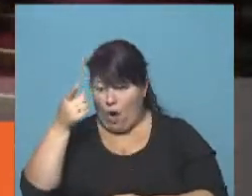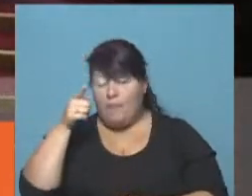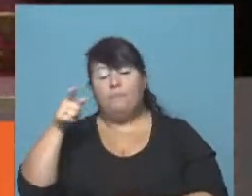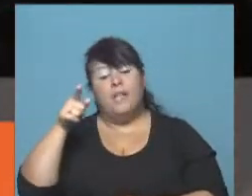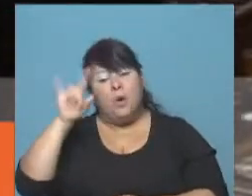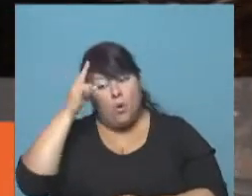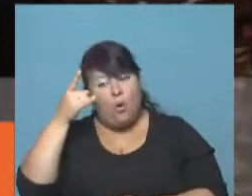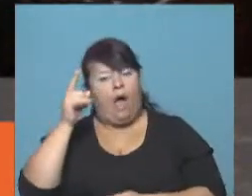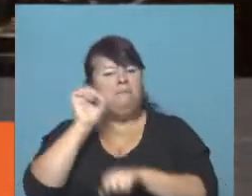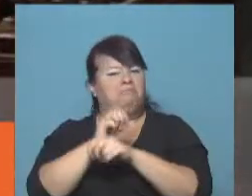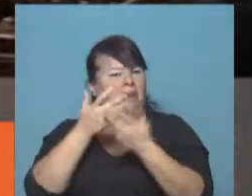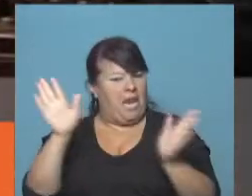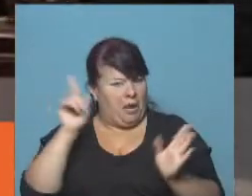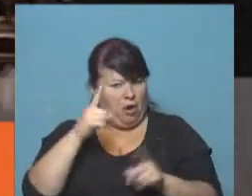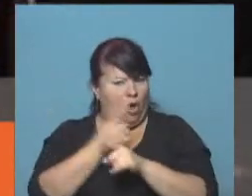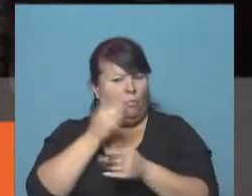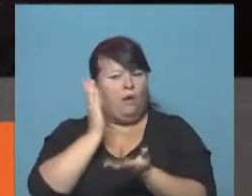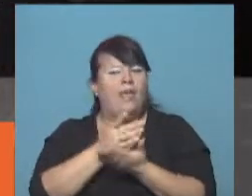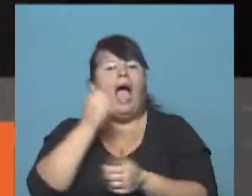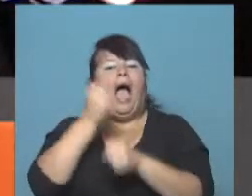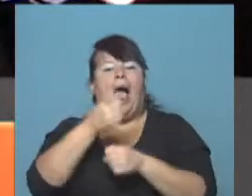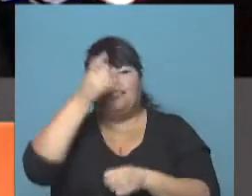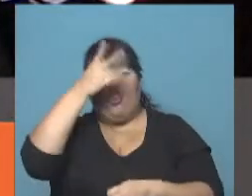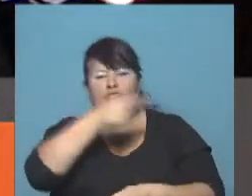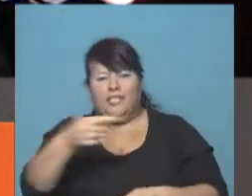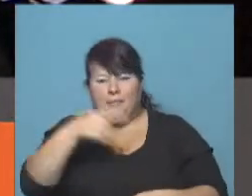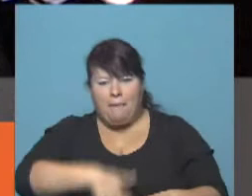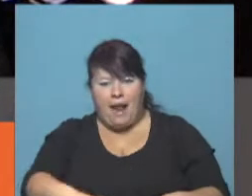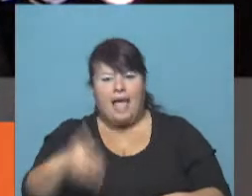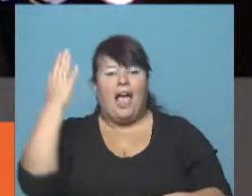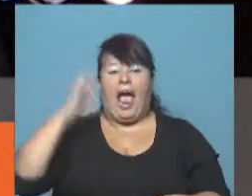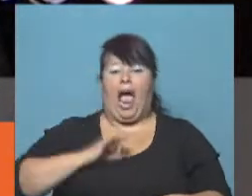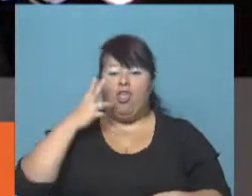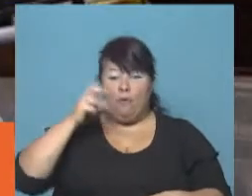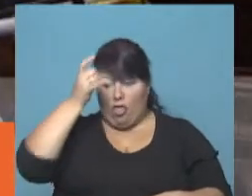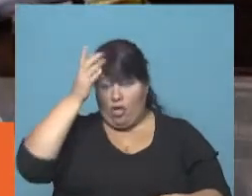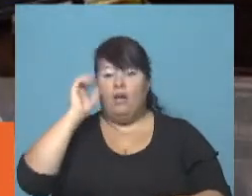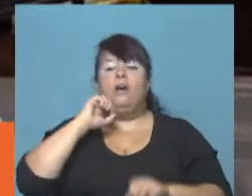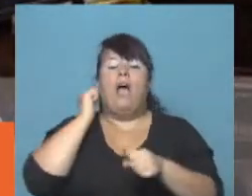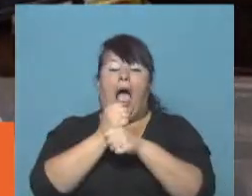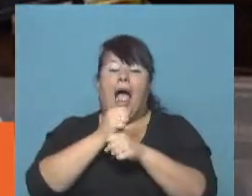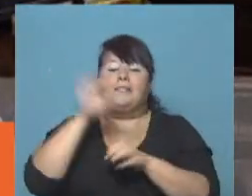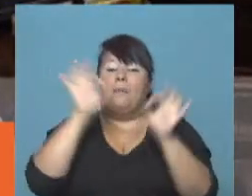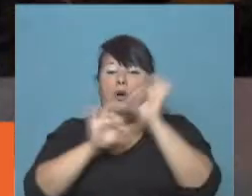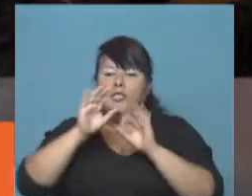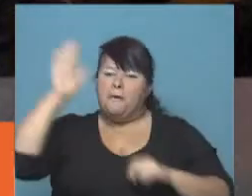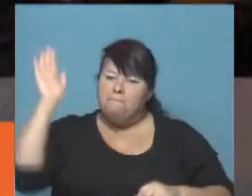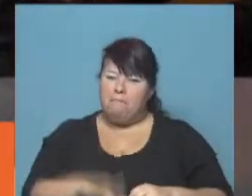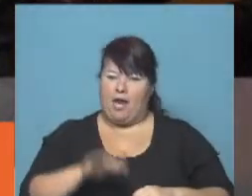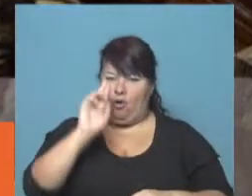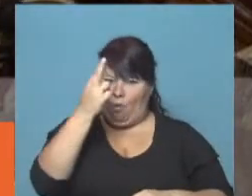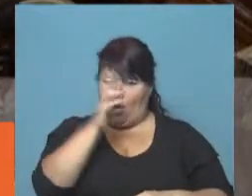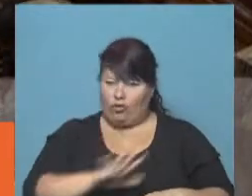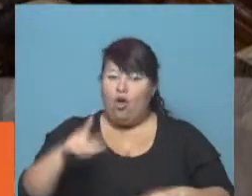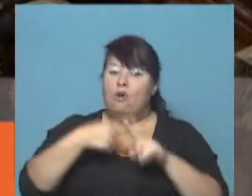Uruguay despenalizó el aborto hasta las 12 semanas de gestación en 2012, consiguiendo la tasa de mortalidad más baja de la